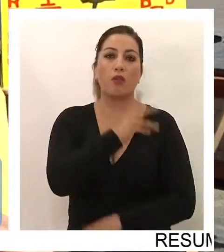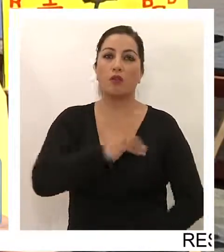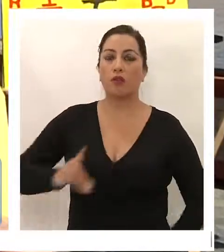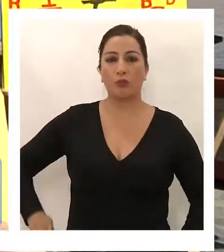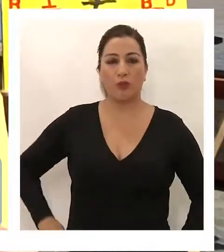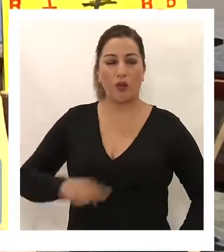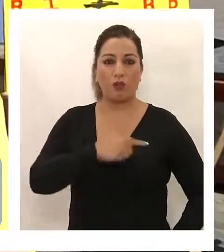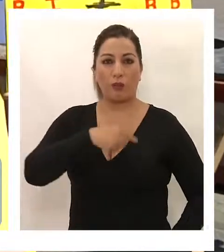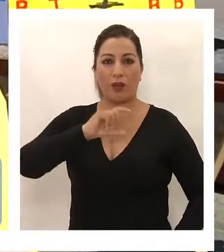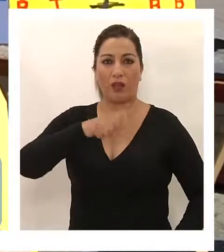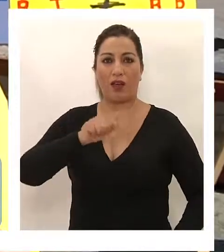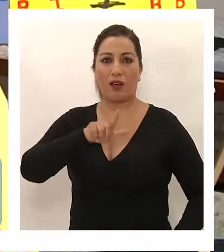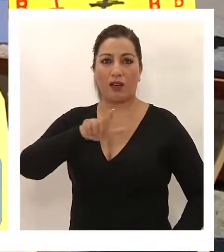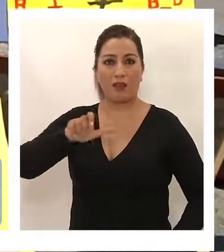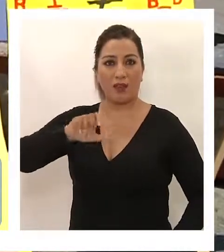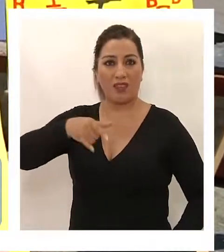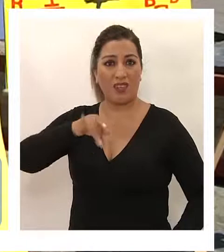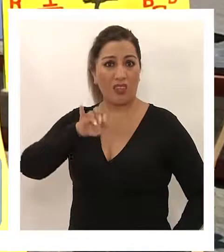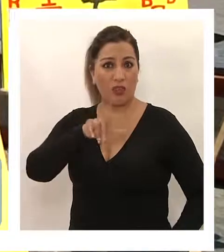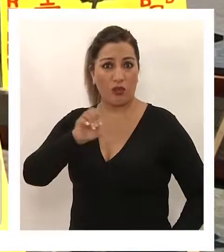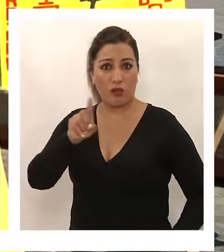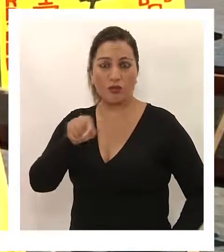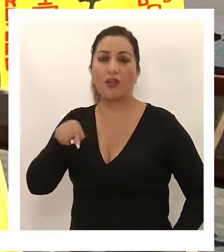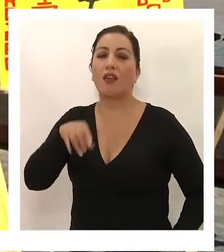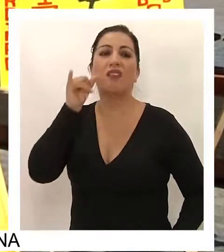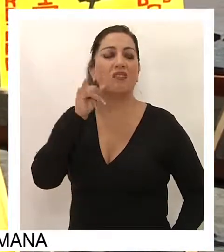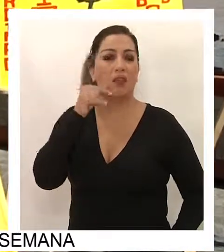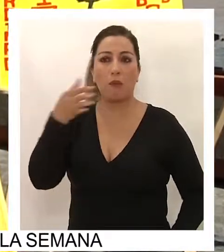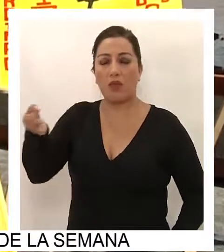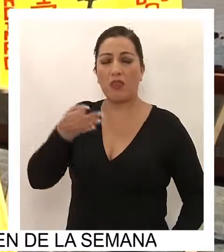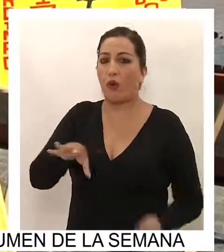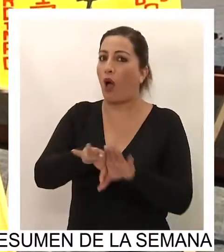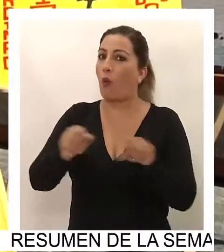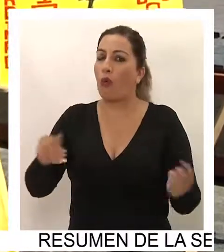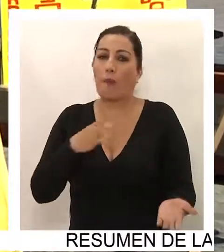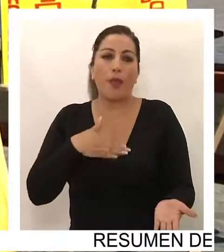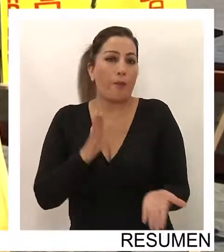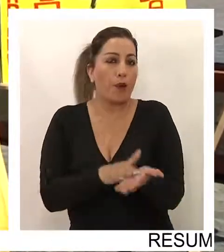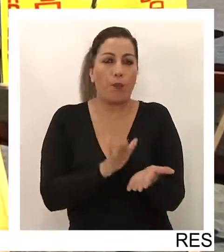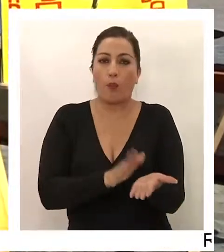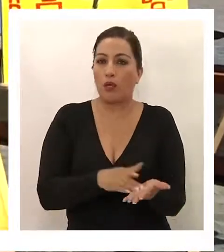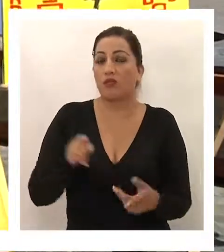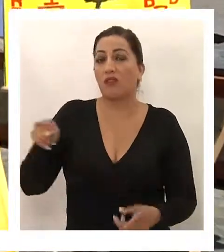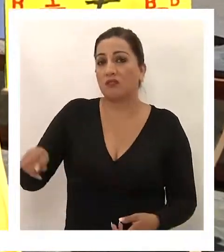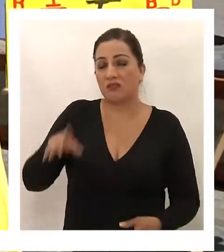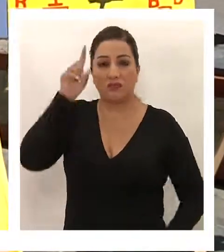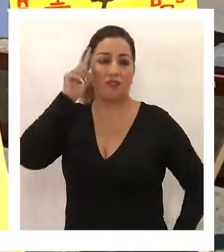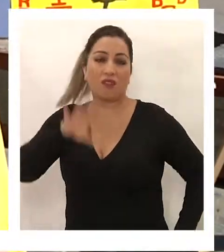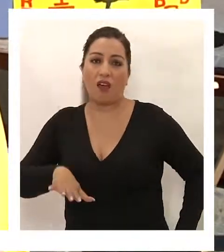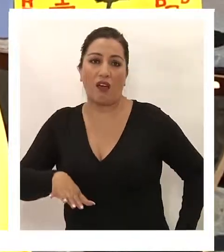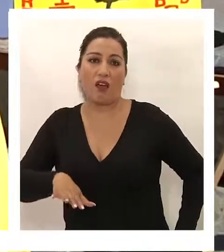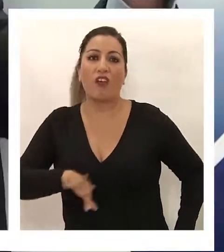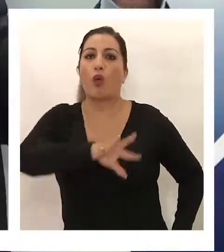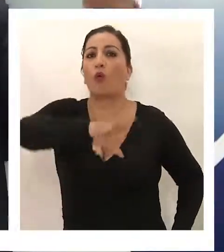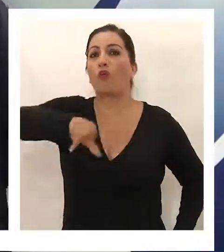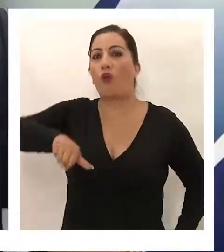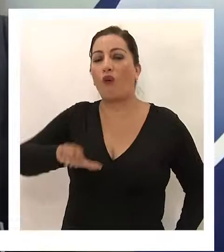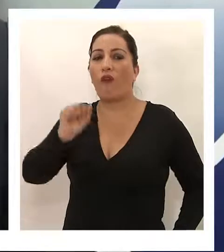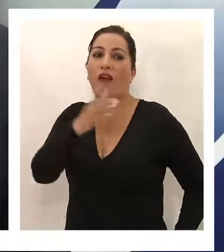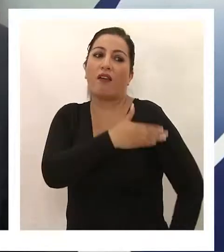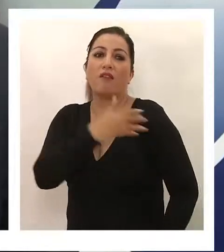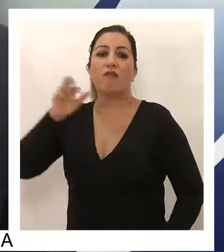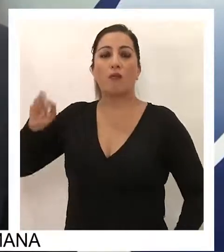diputado Galleguillo acá en la región en lo cual nos dijo que estaba muy de acuerdo con nuestra propuesta y que él, claro, sabía que esto era un robo y todo